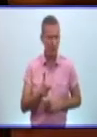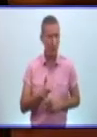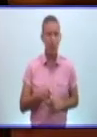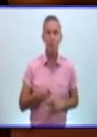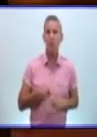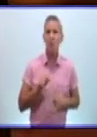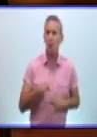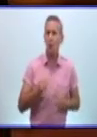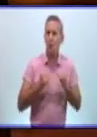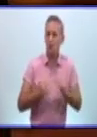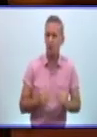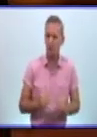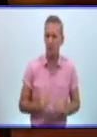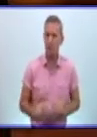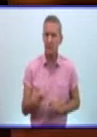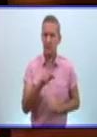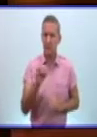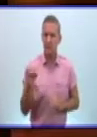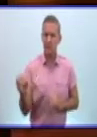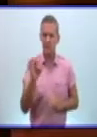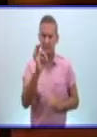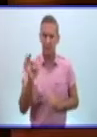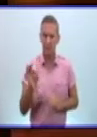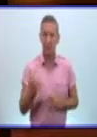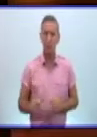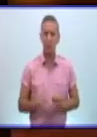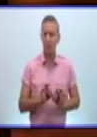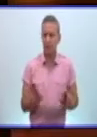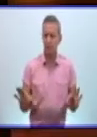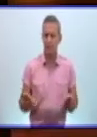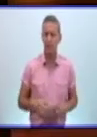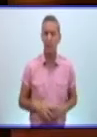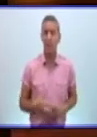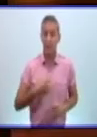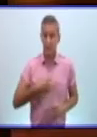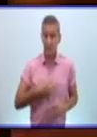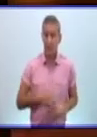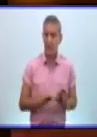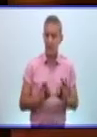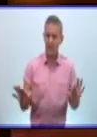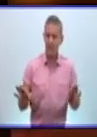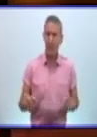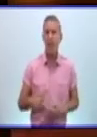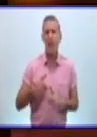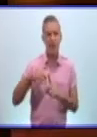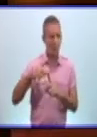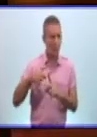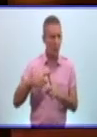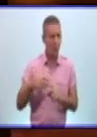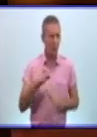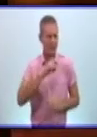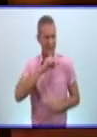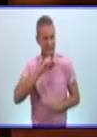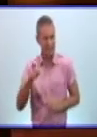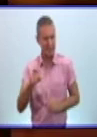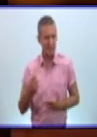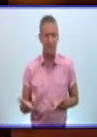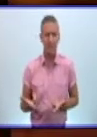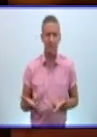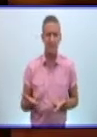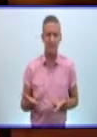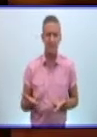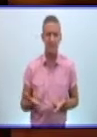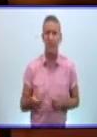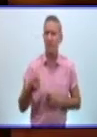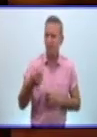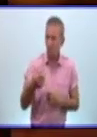encuentran 100% puras. Obtenerlas puras es una tarea compleja, difícil y